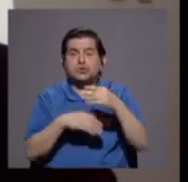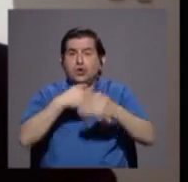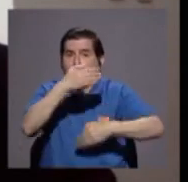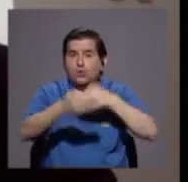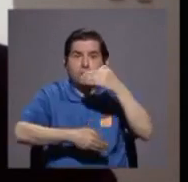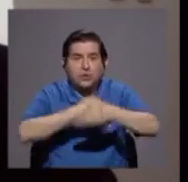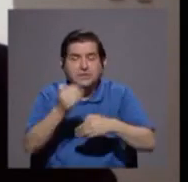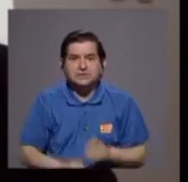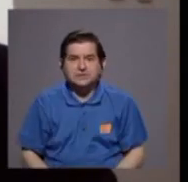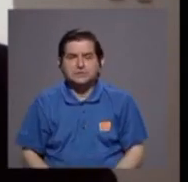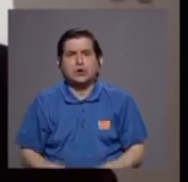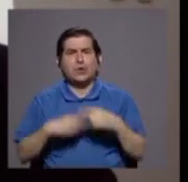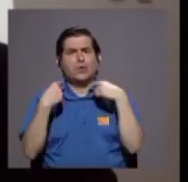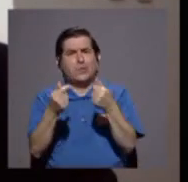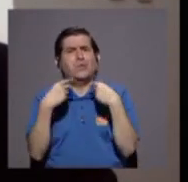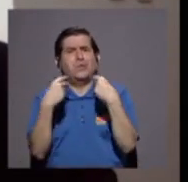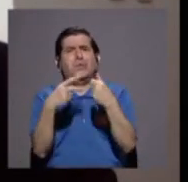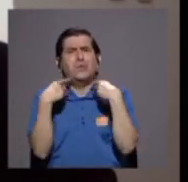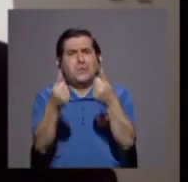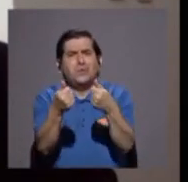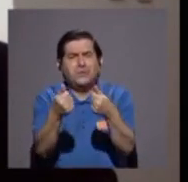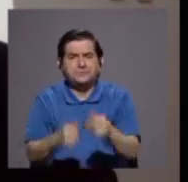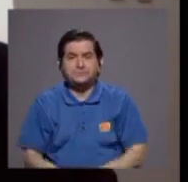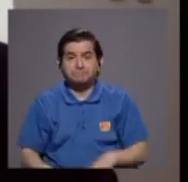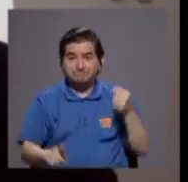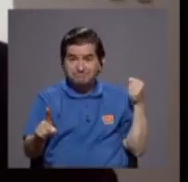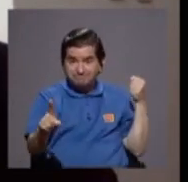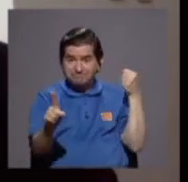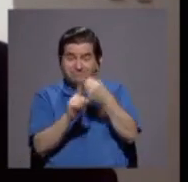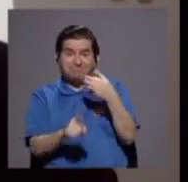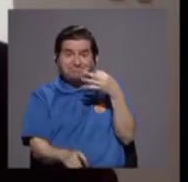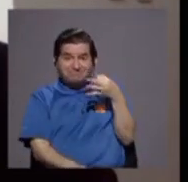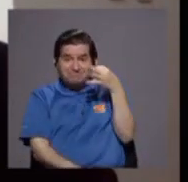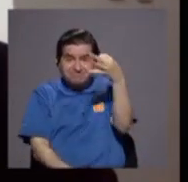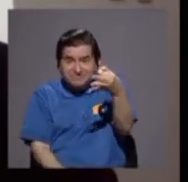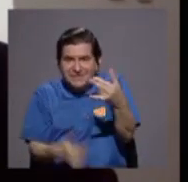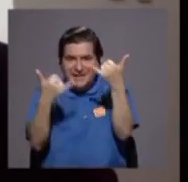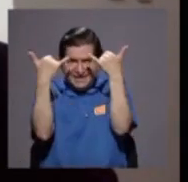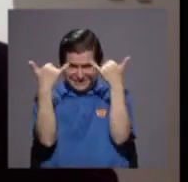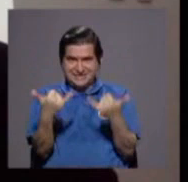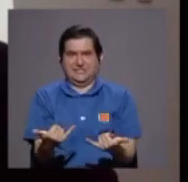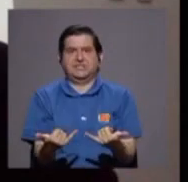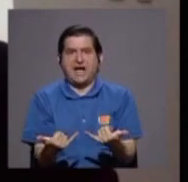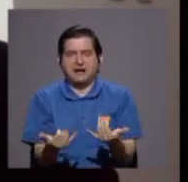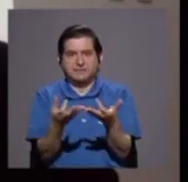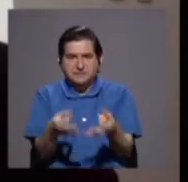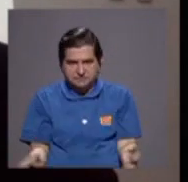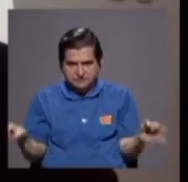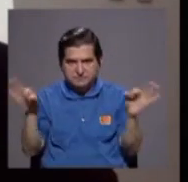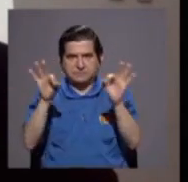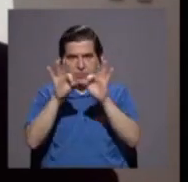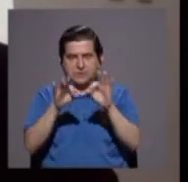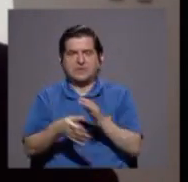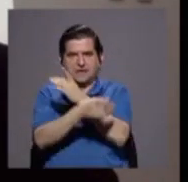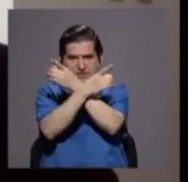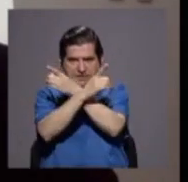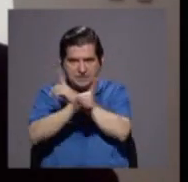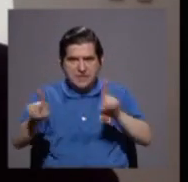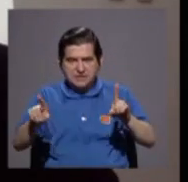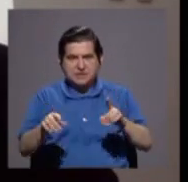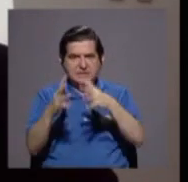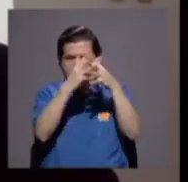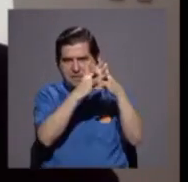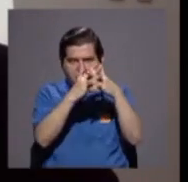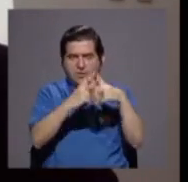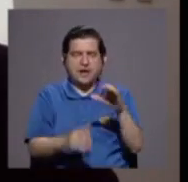tendencias se van a acelerar y el impacto a largo plazo, que ya de por sí ha sido importante sobre la democracia